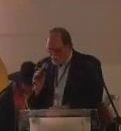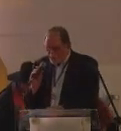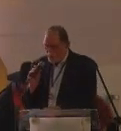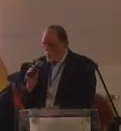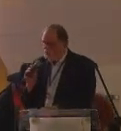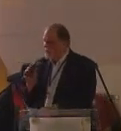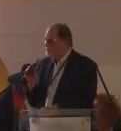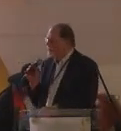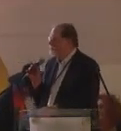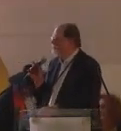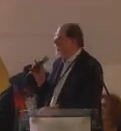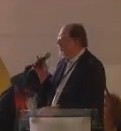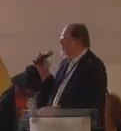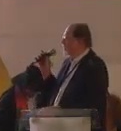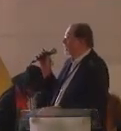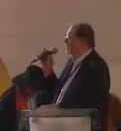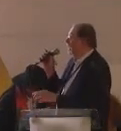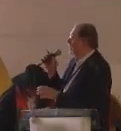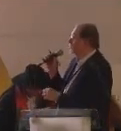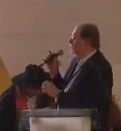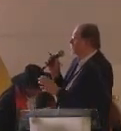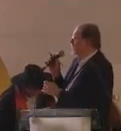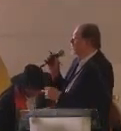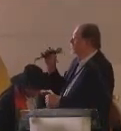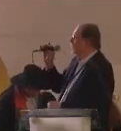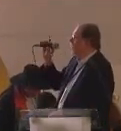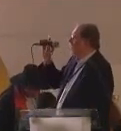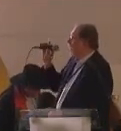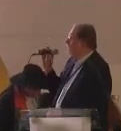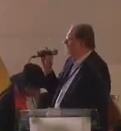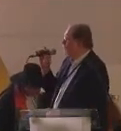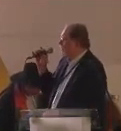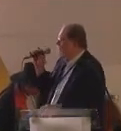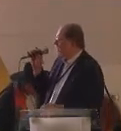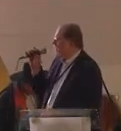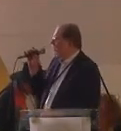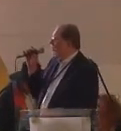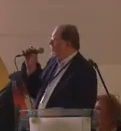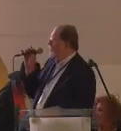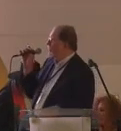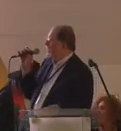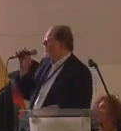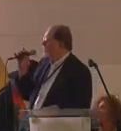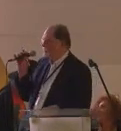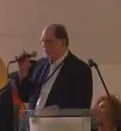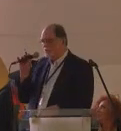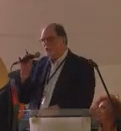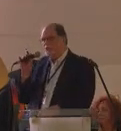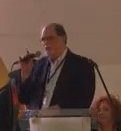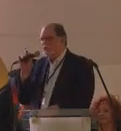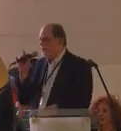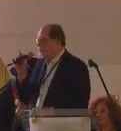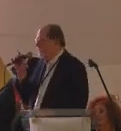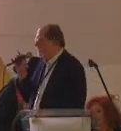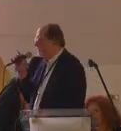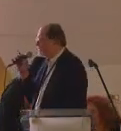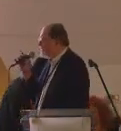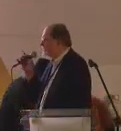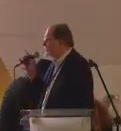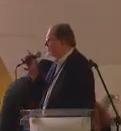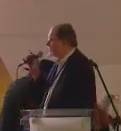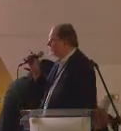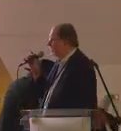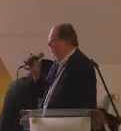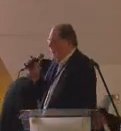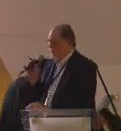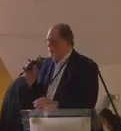Y había un consenso de moderar el uso de fuerza y poder en los asuntos internacionales.